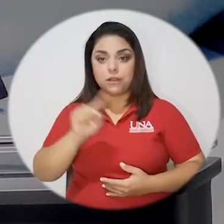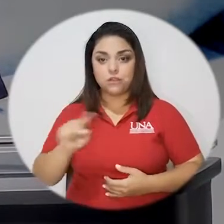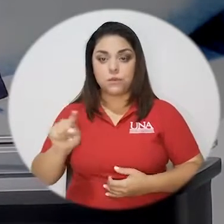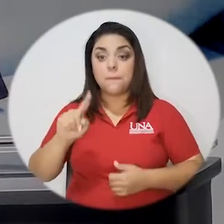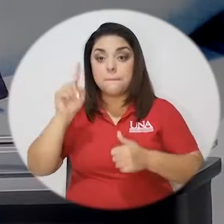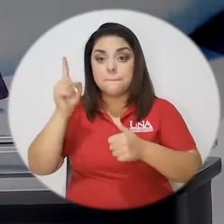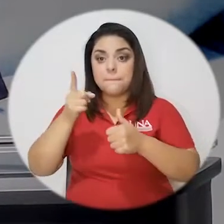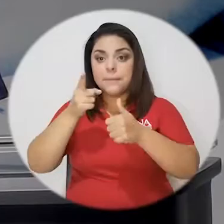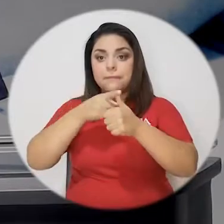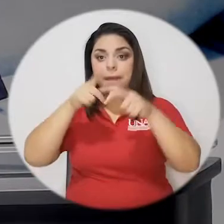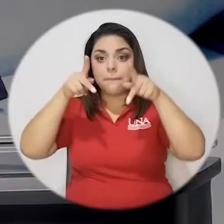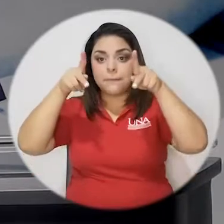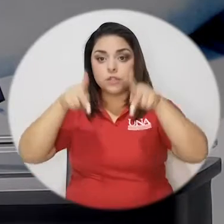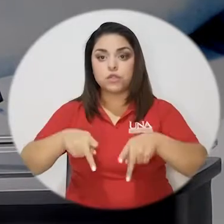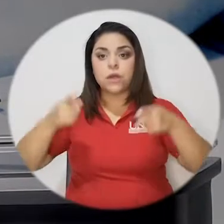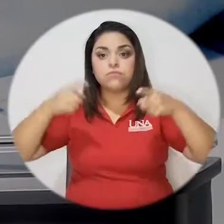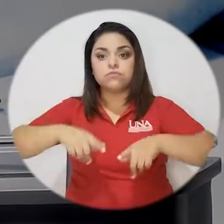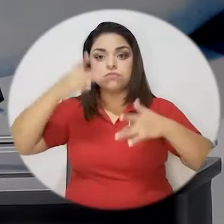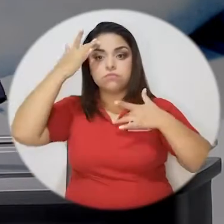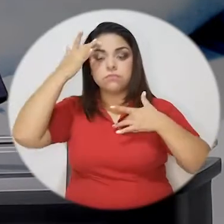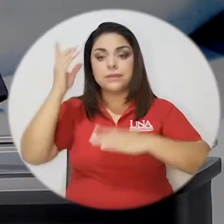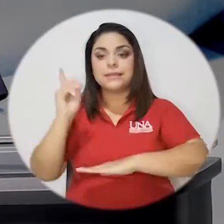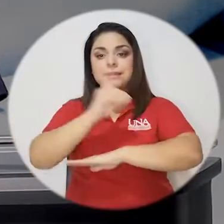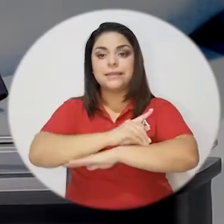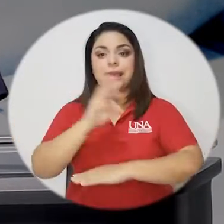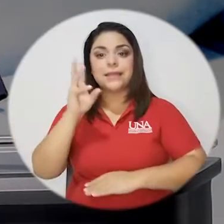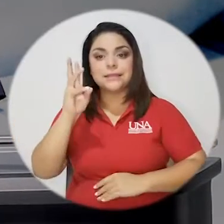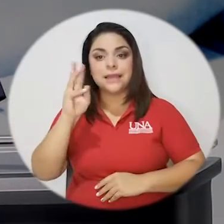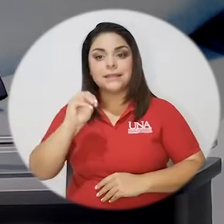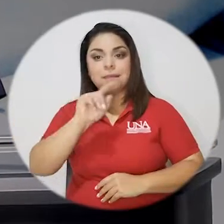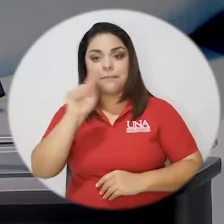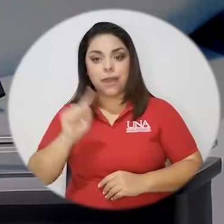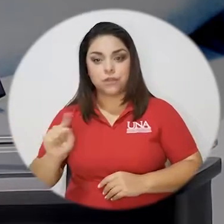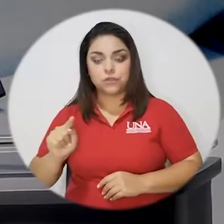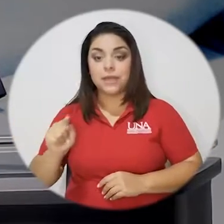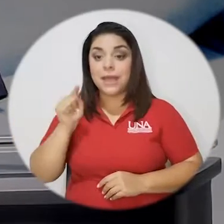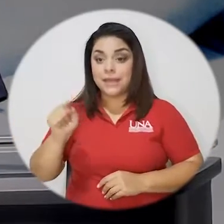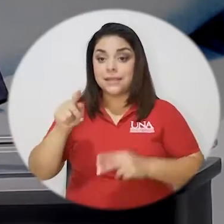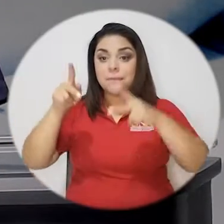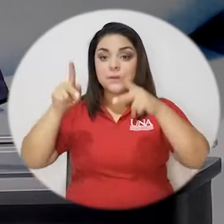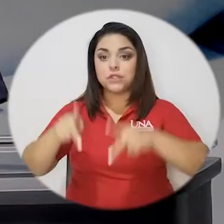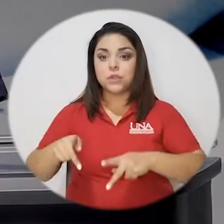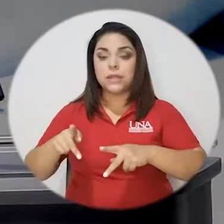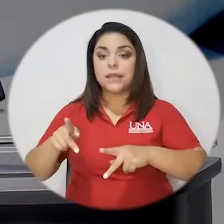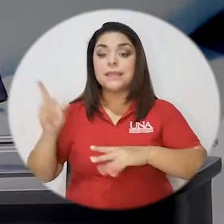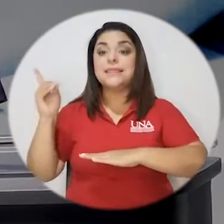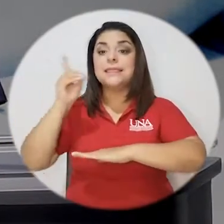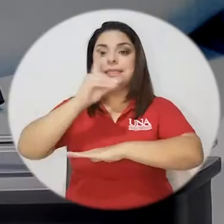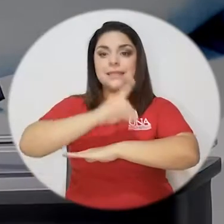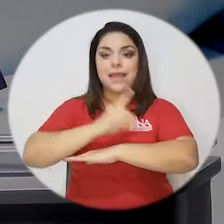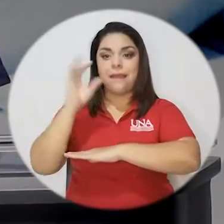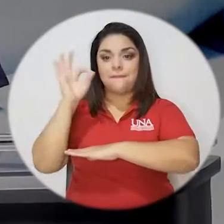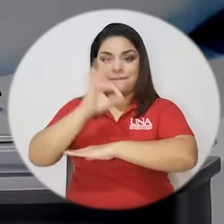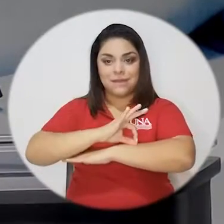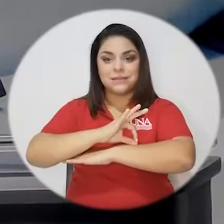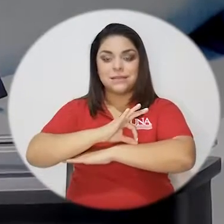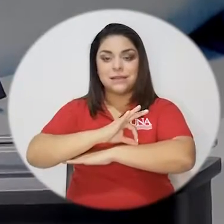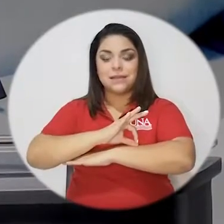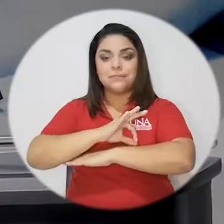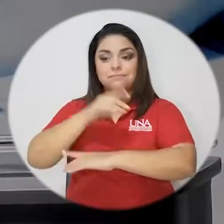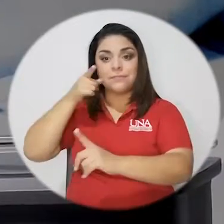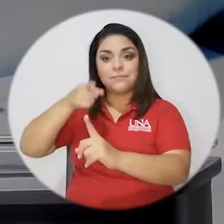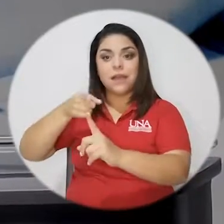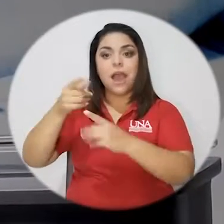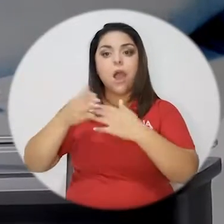diagnostica el 6 de marzo. Ahora nosotros hablamos de la fecha en que se diagnostica, a pesar de que esta